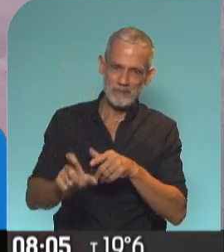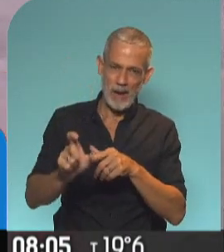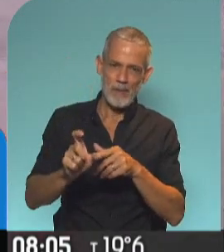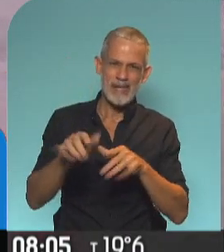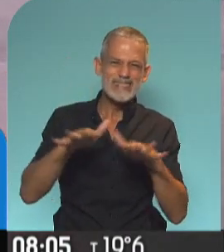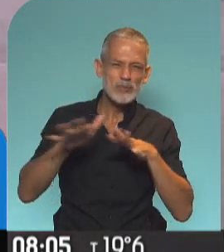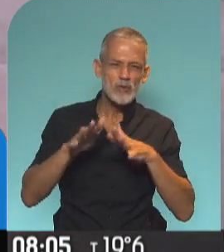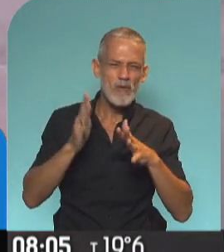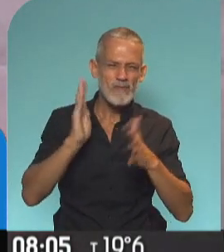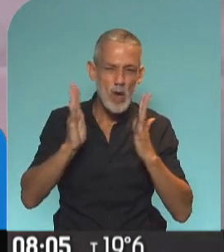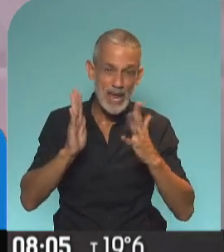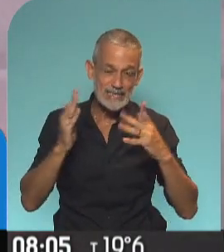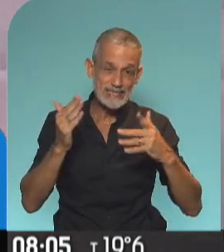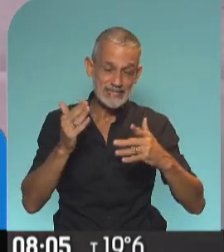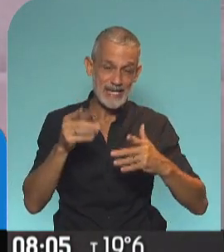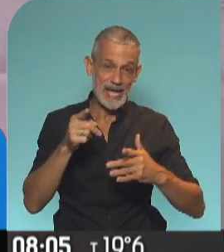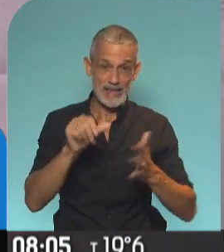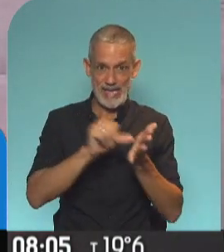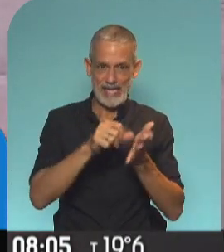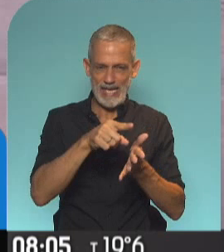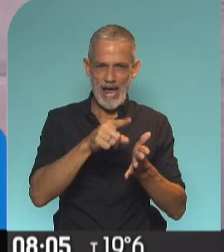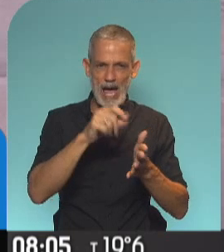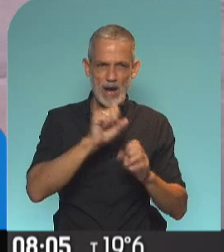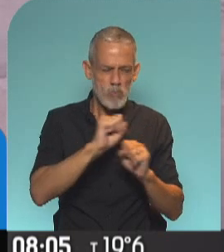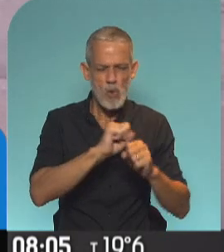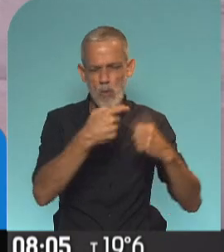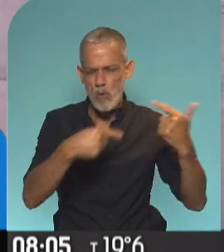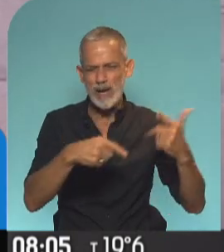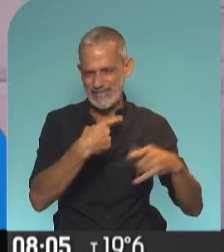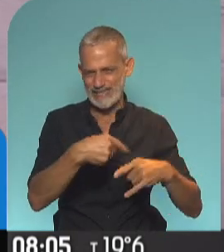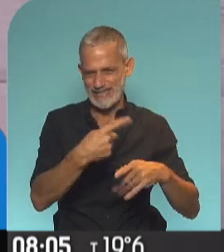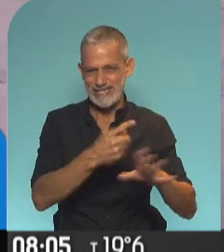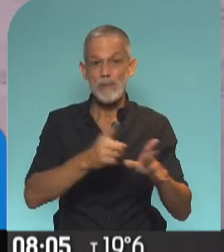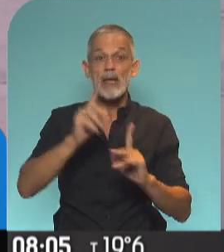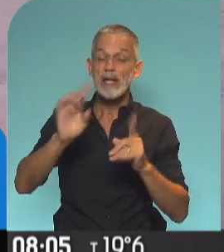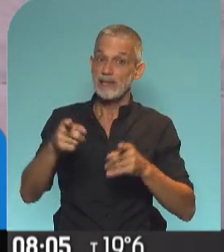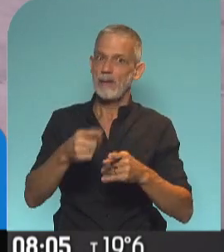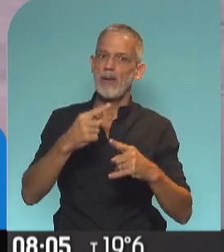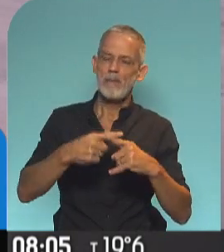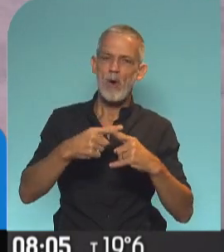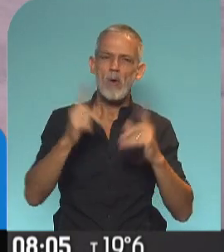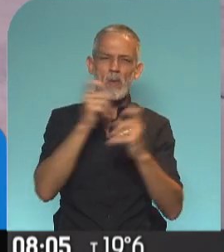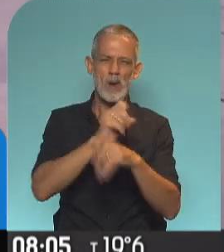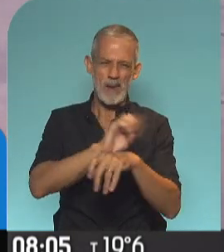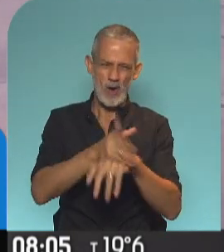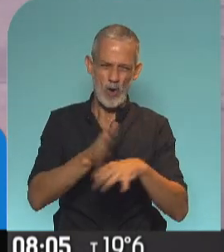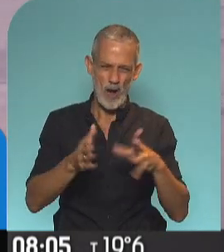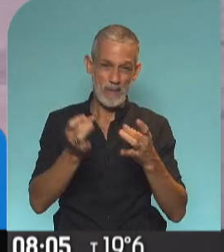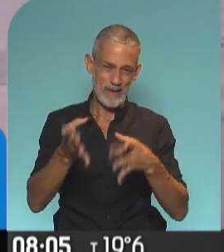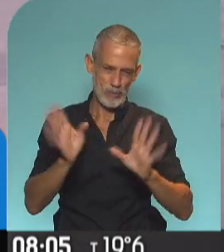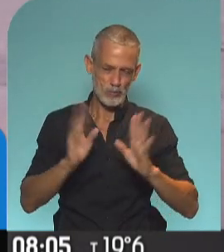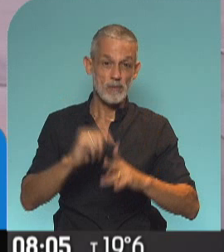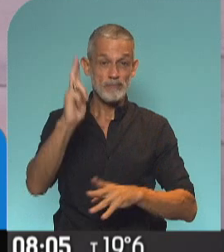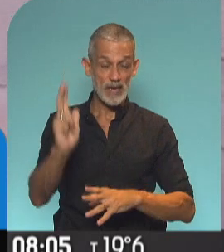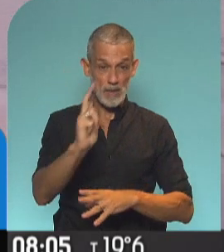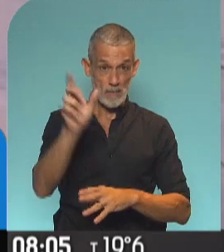situaciones de violencia que vive el país de manera crónica y constante, sino por la cuestión sanitaria, por la pandemia. El Papa